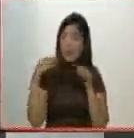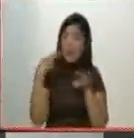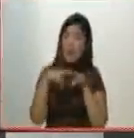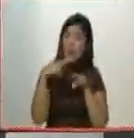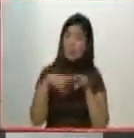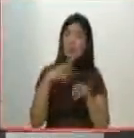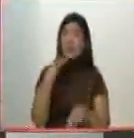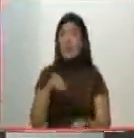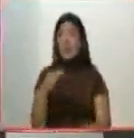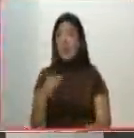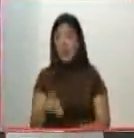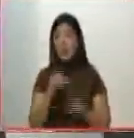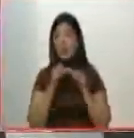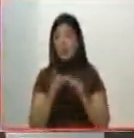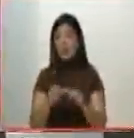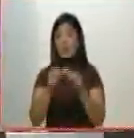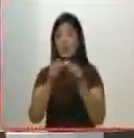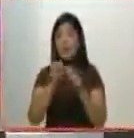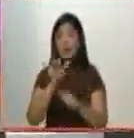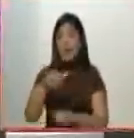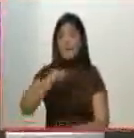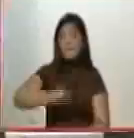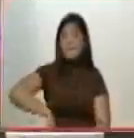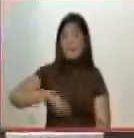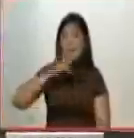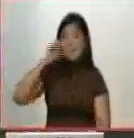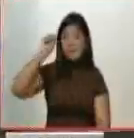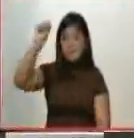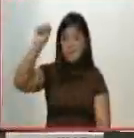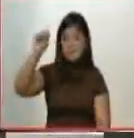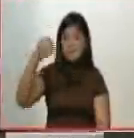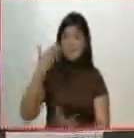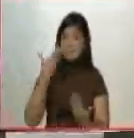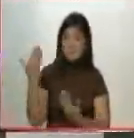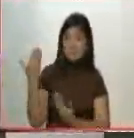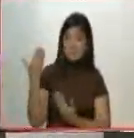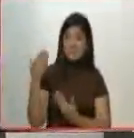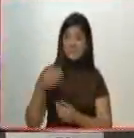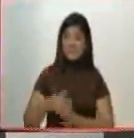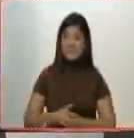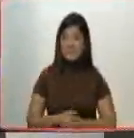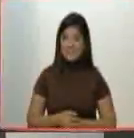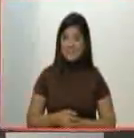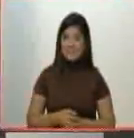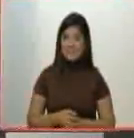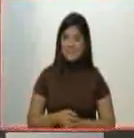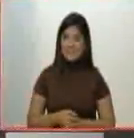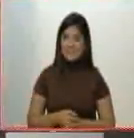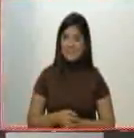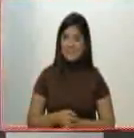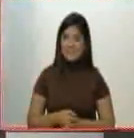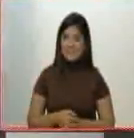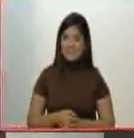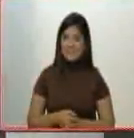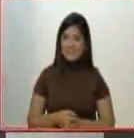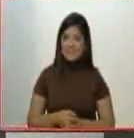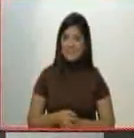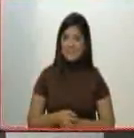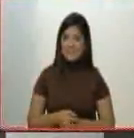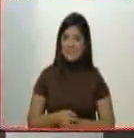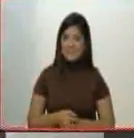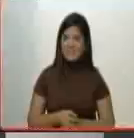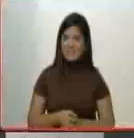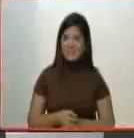jóvenes mantienen allí al presidente de la República, Nicolás Maduro, mantienen allí al presidente Nicolás